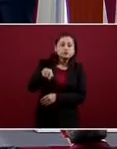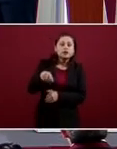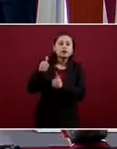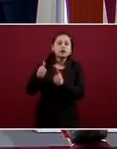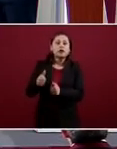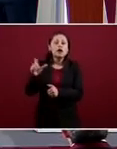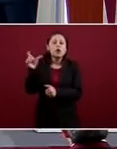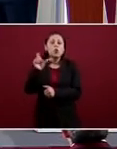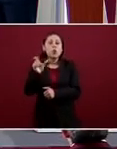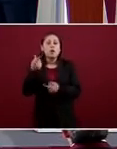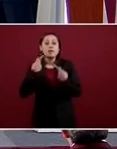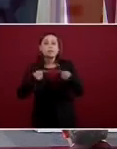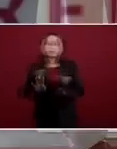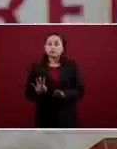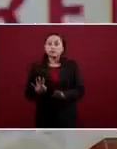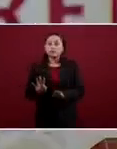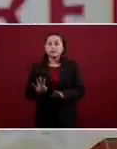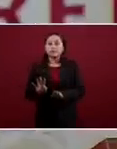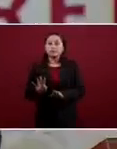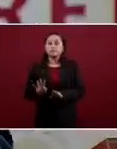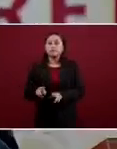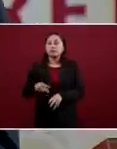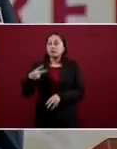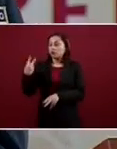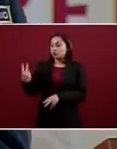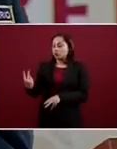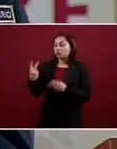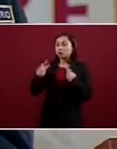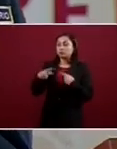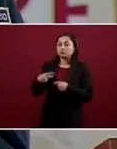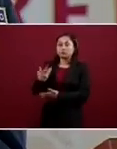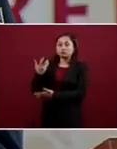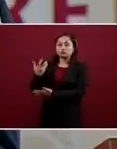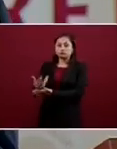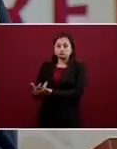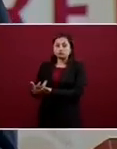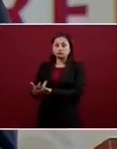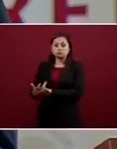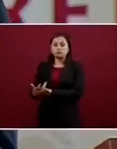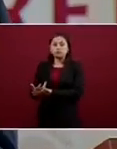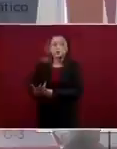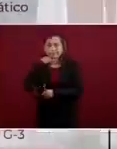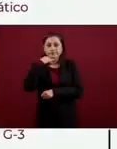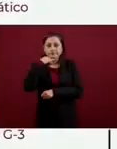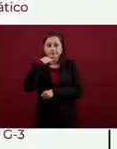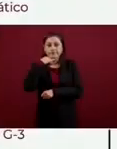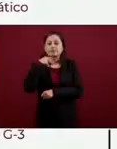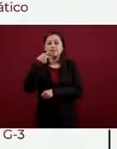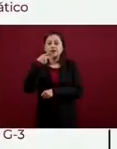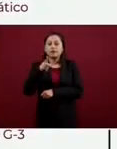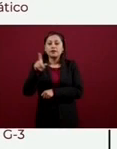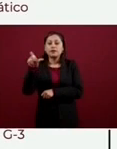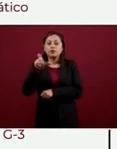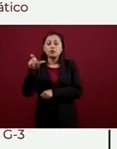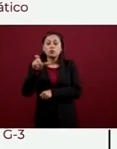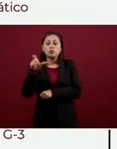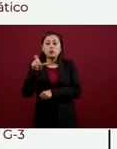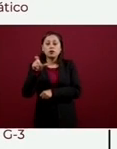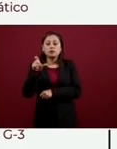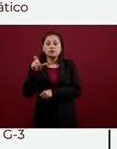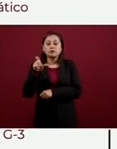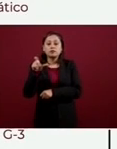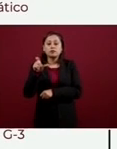Durango, Chihuahua y Sonora. Dijo que en inicio se previó que el operativo sería exitoso porque habría una rápida